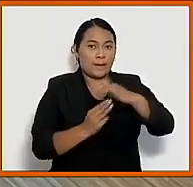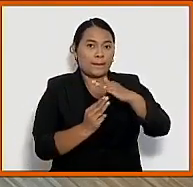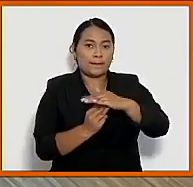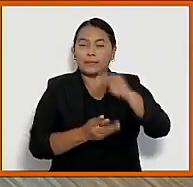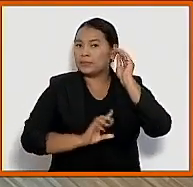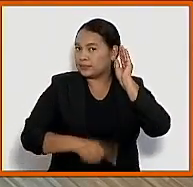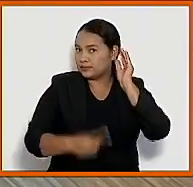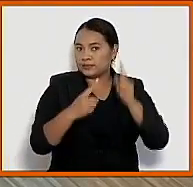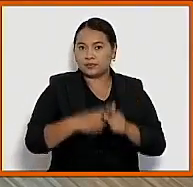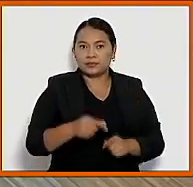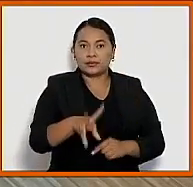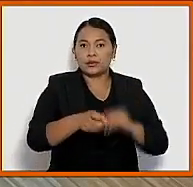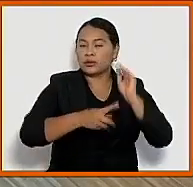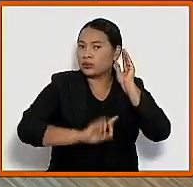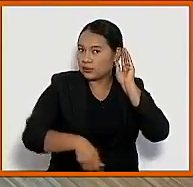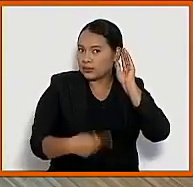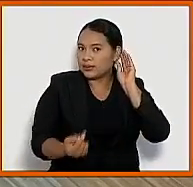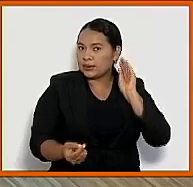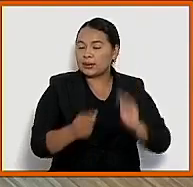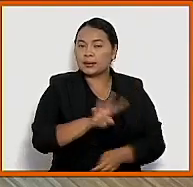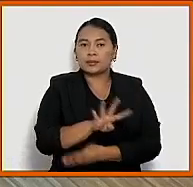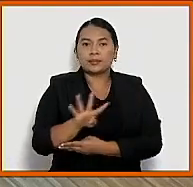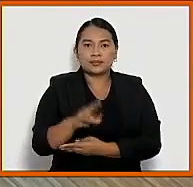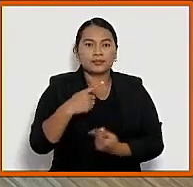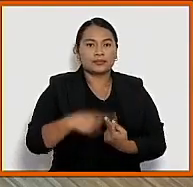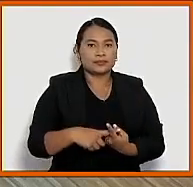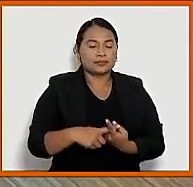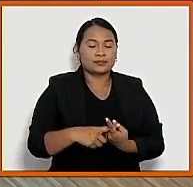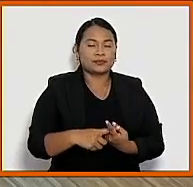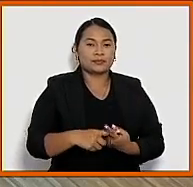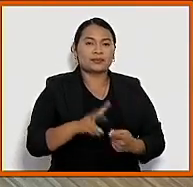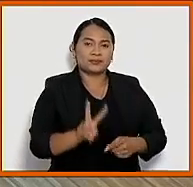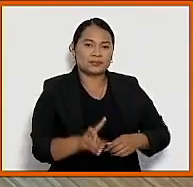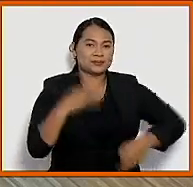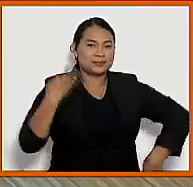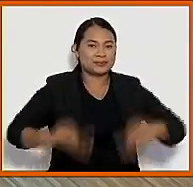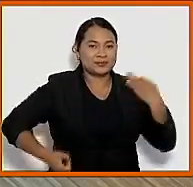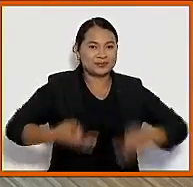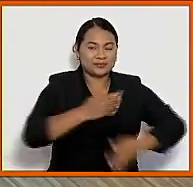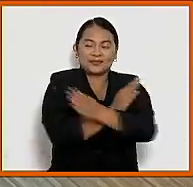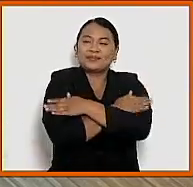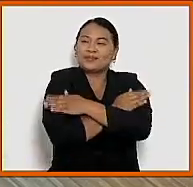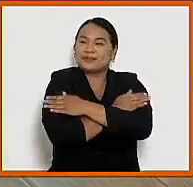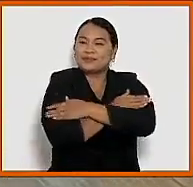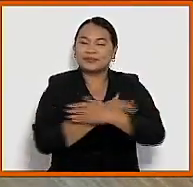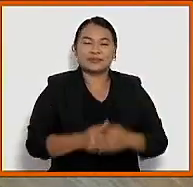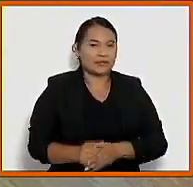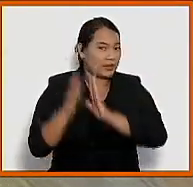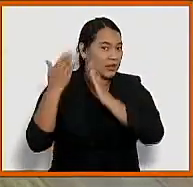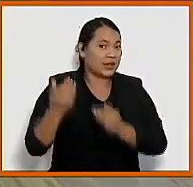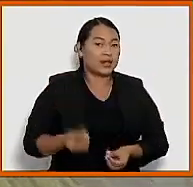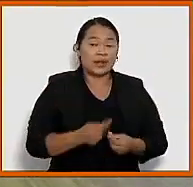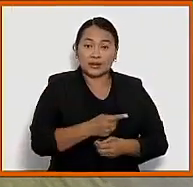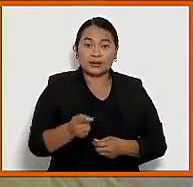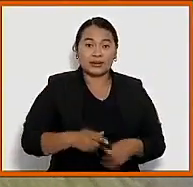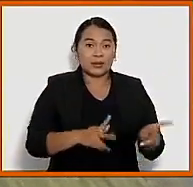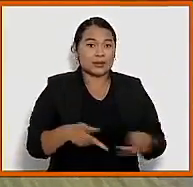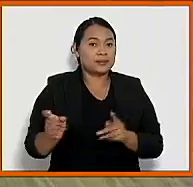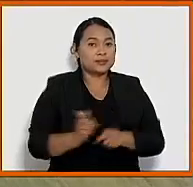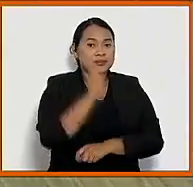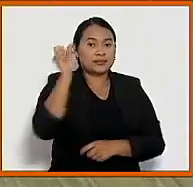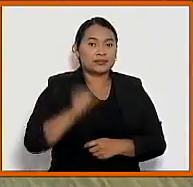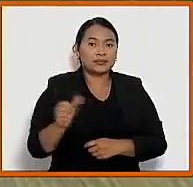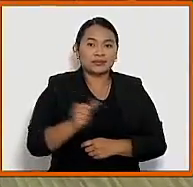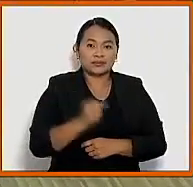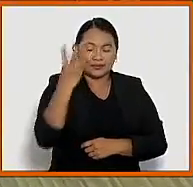Para Multi-X, 2X, para más 1, 44, más 2, muchas felicidades. Esperamos que seas parte de nuestros afortunados